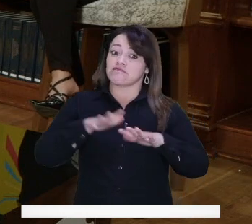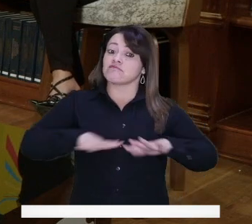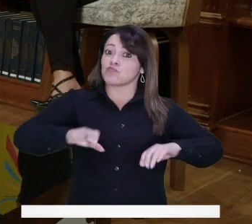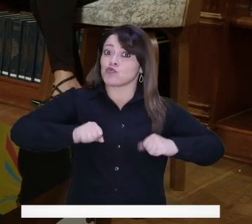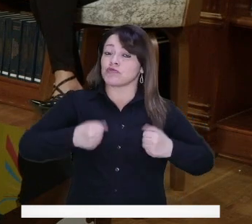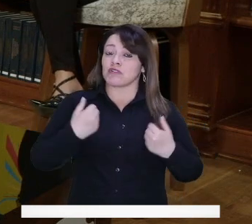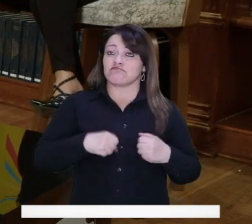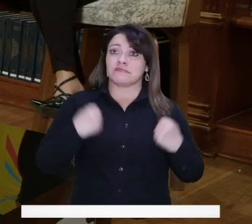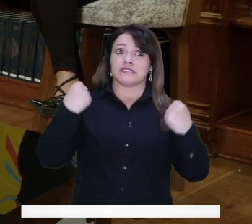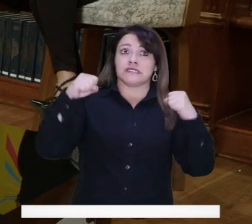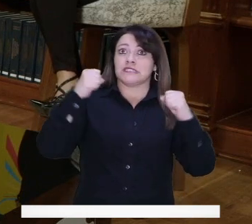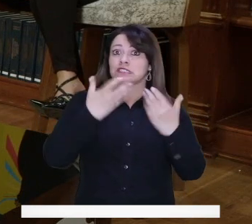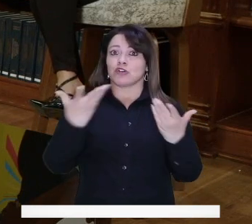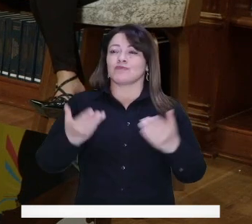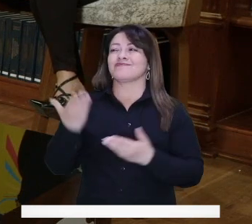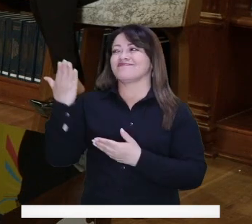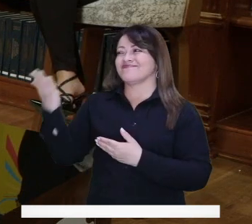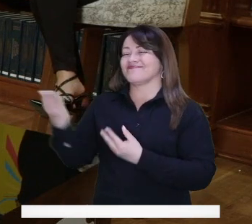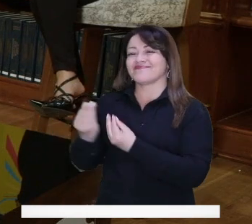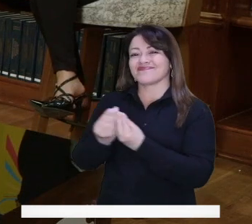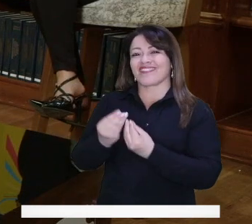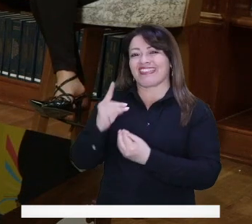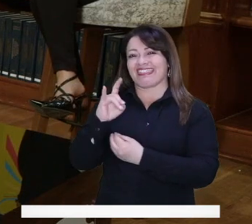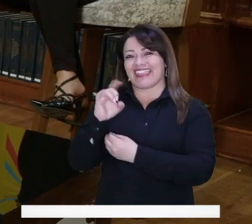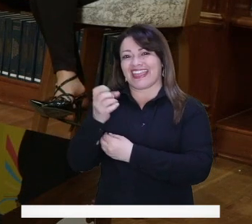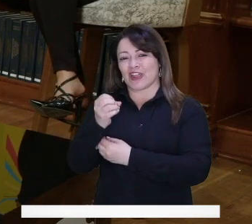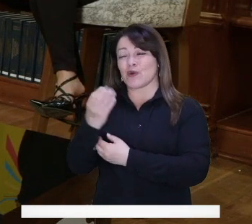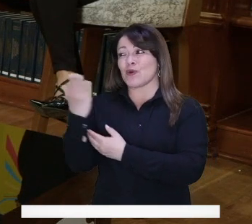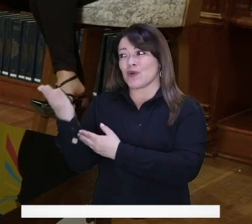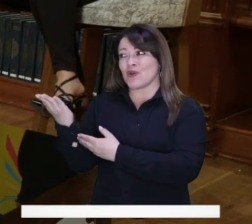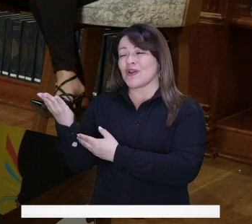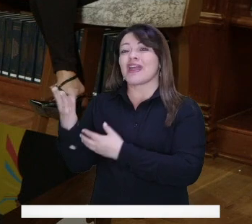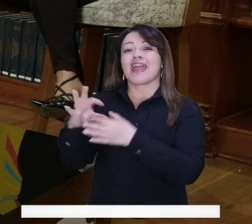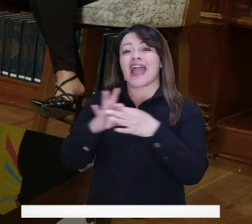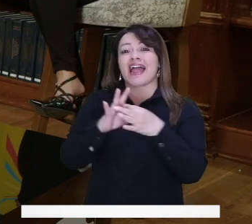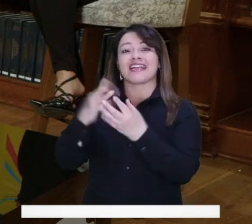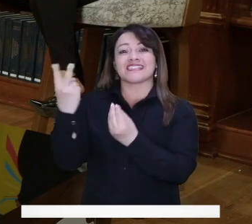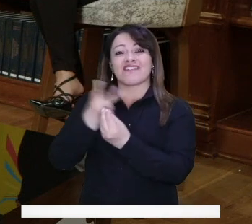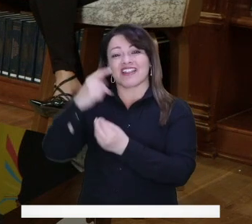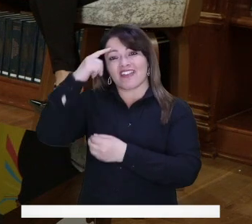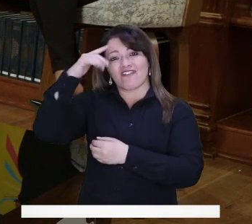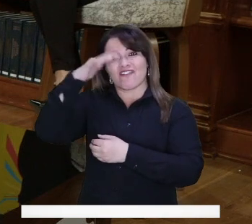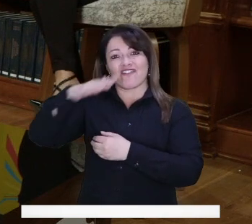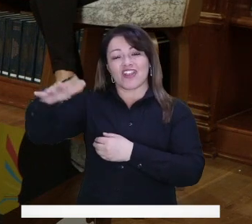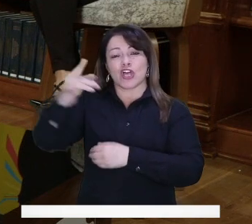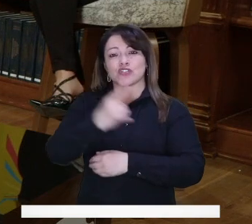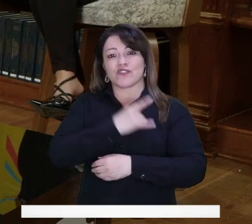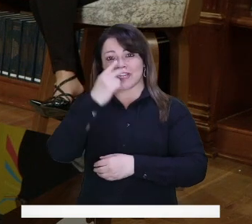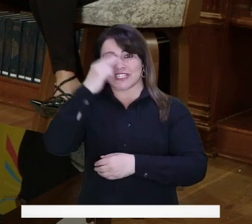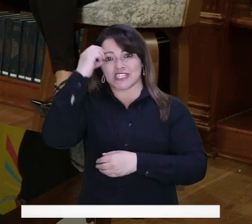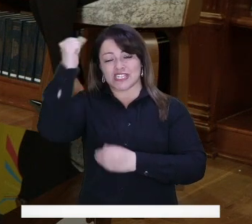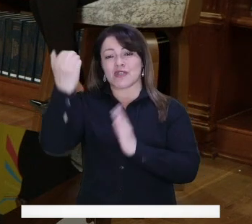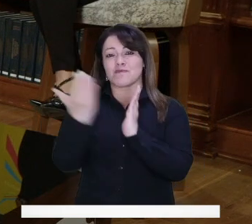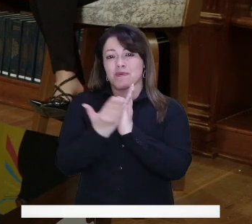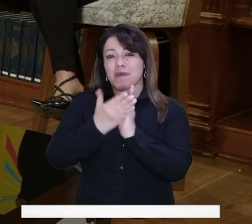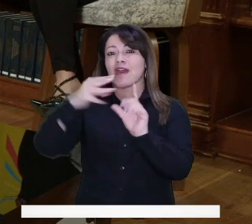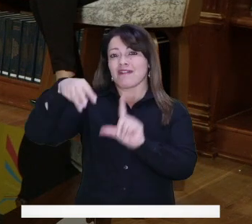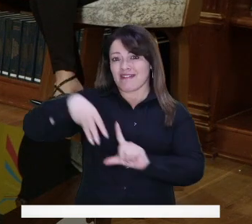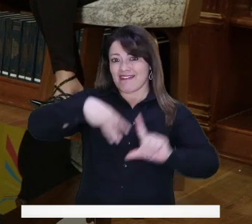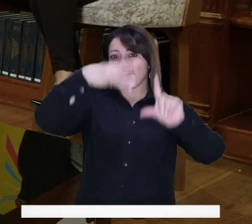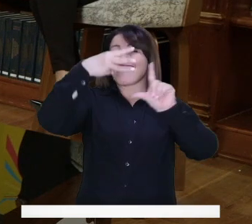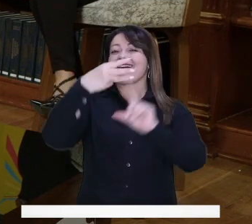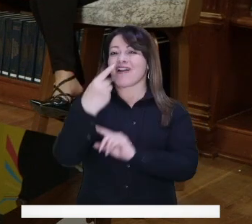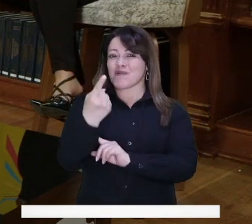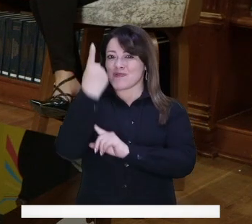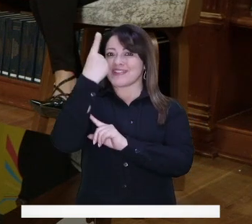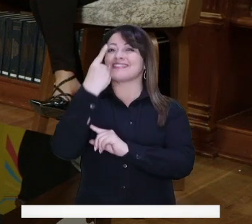afrontando aquí en la capital. Saludamos también al concejal Diego Cancino de Alianza Verde, filósofo de la Universidad Nacional con estudios de maestría